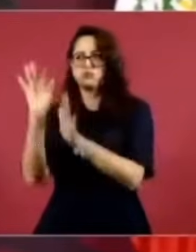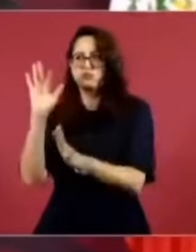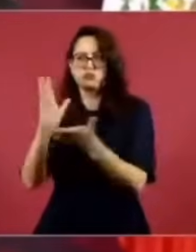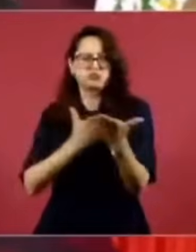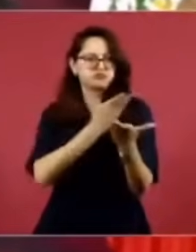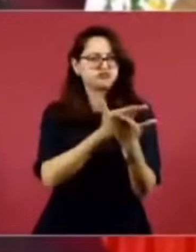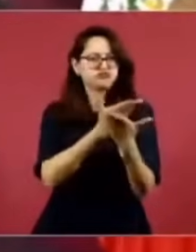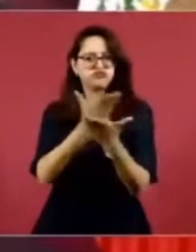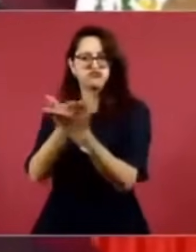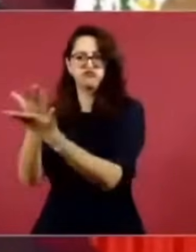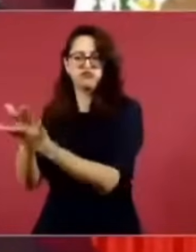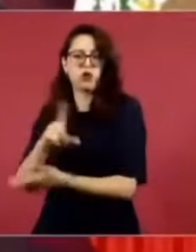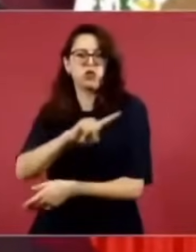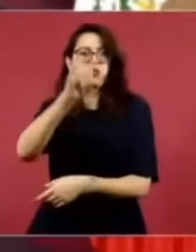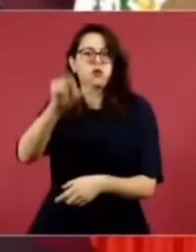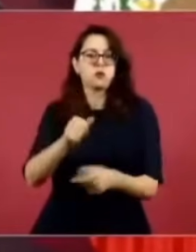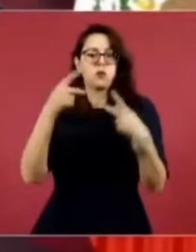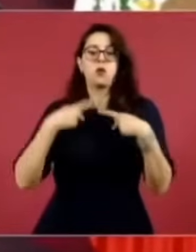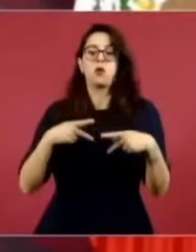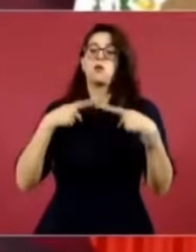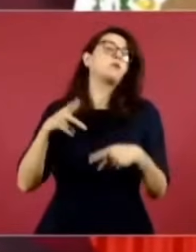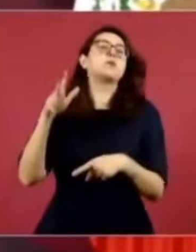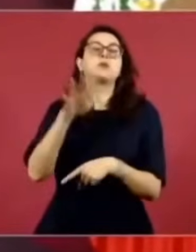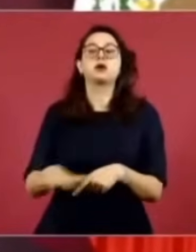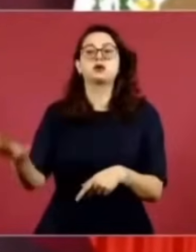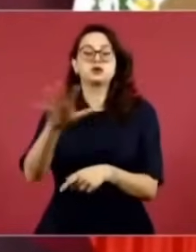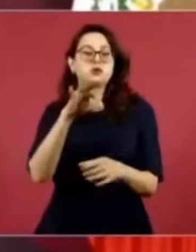como la pregunta de Krellman